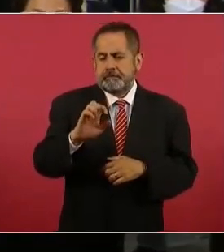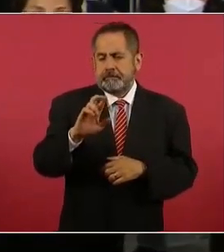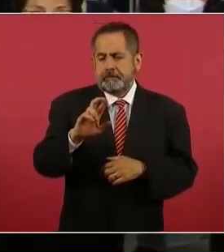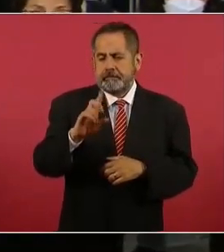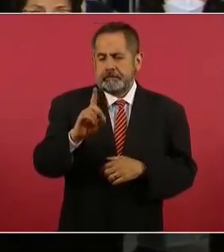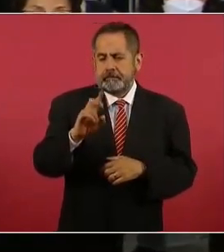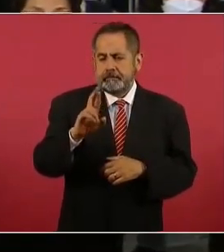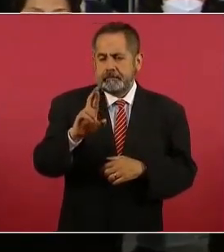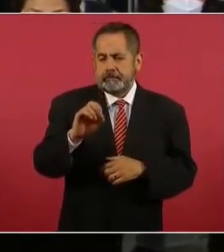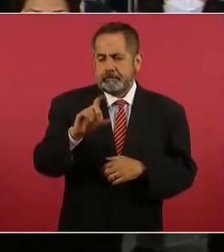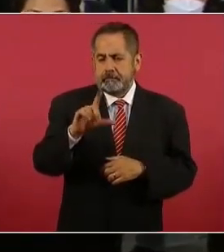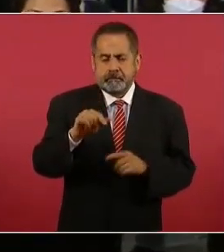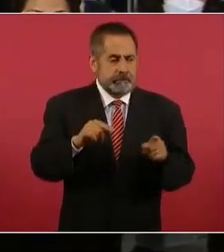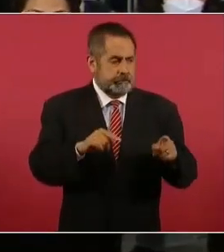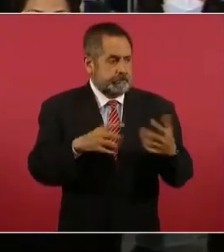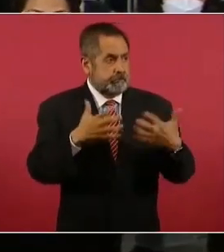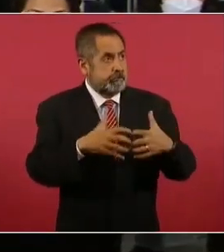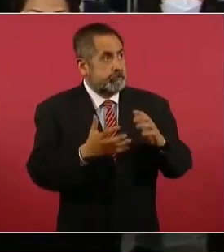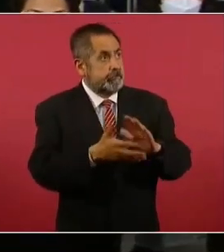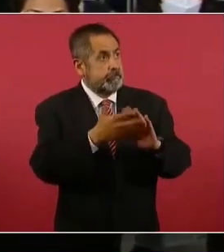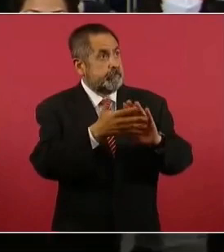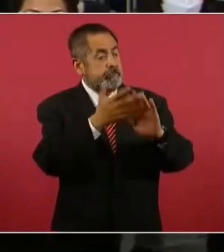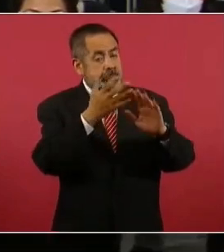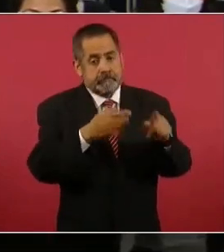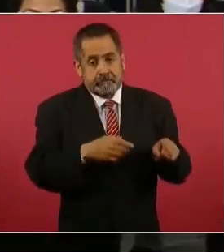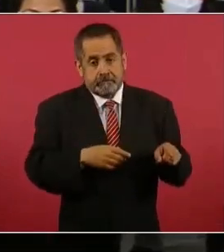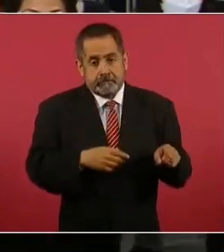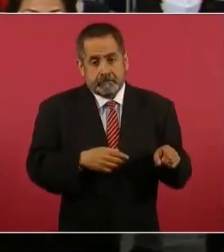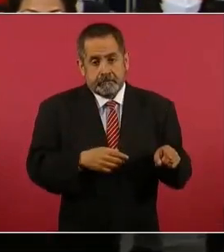construyendo? Que está bien, porque